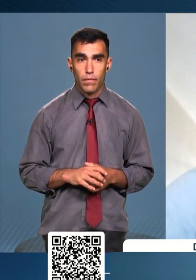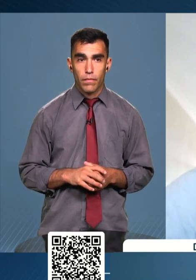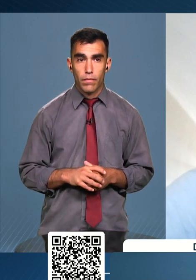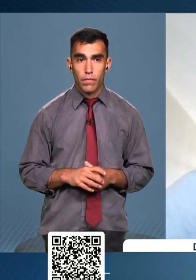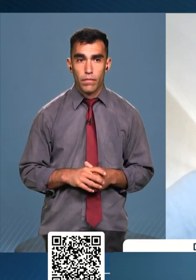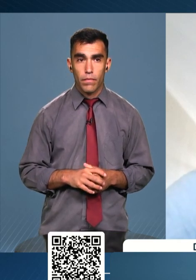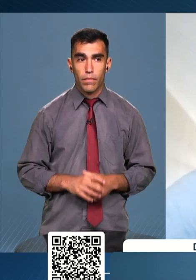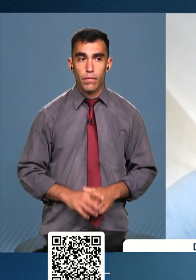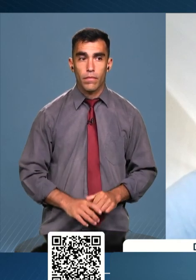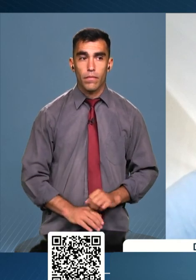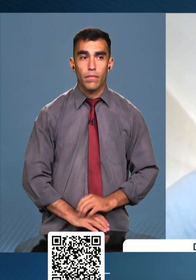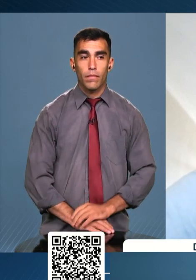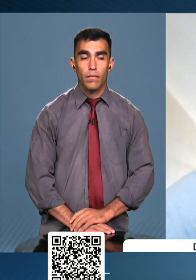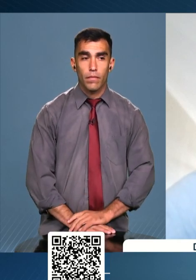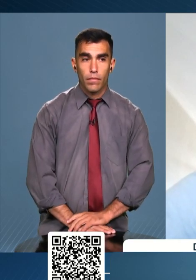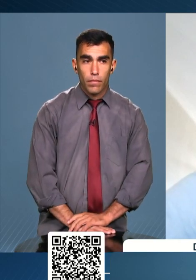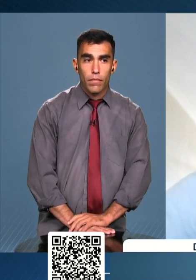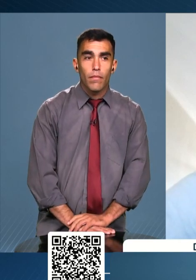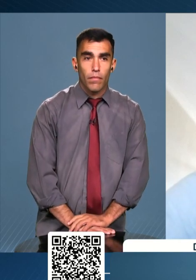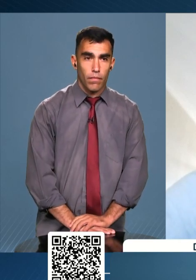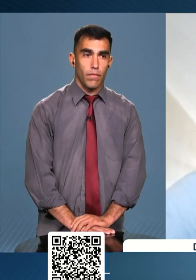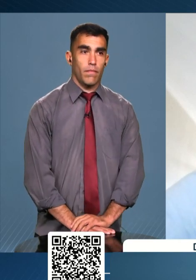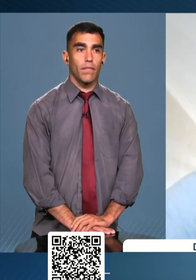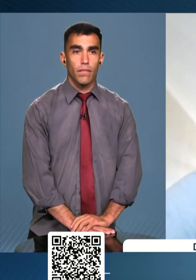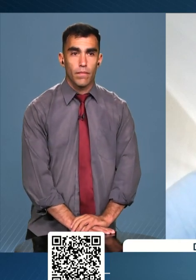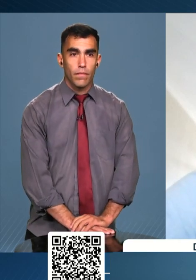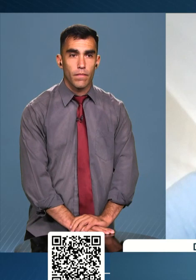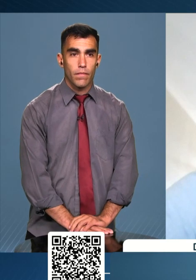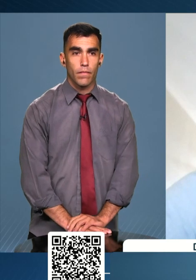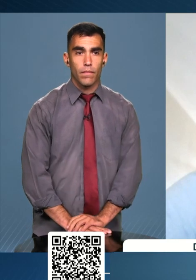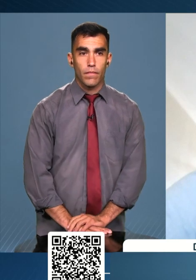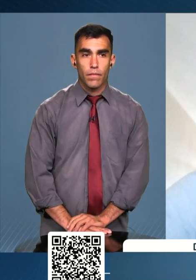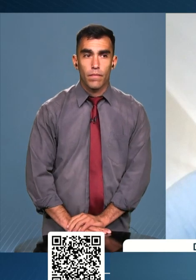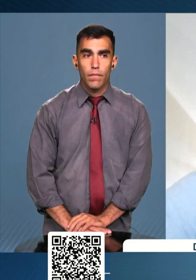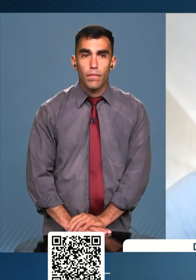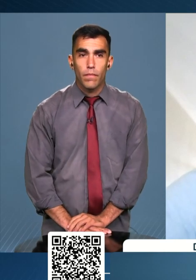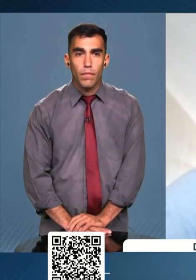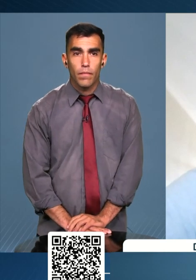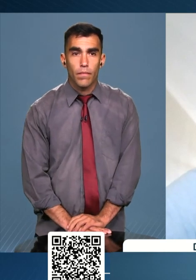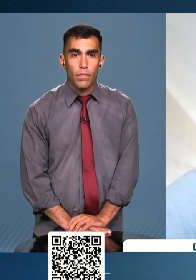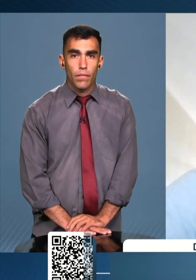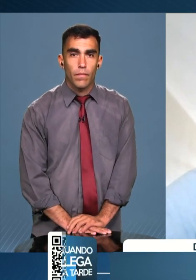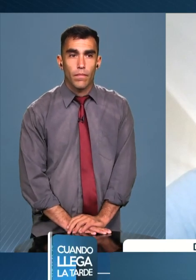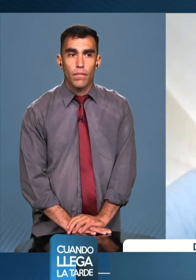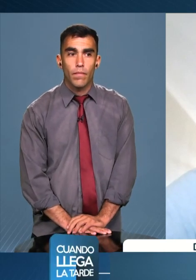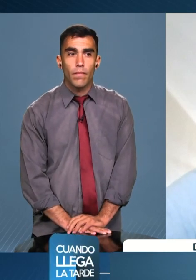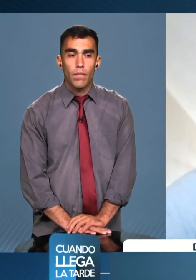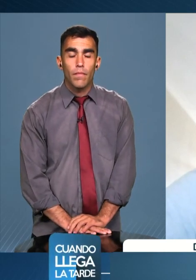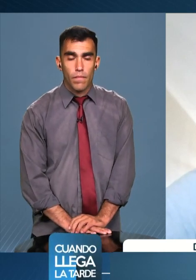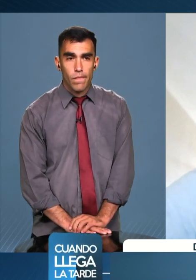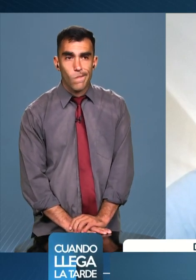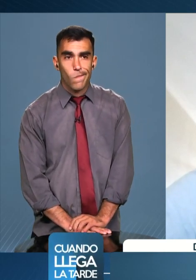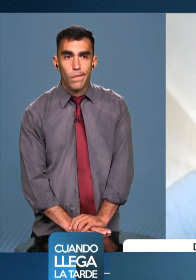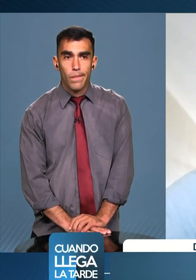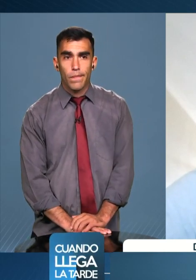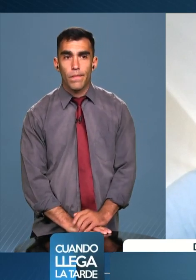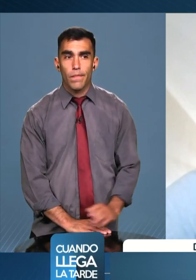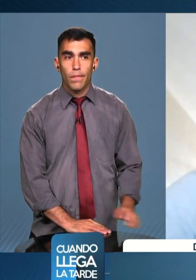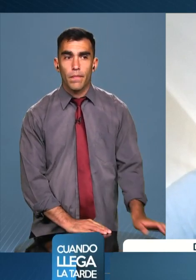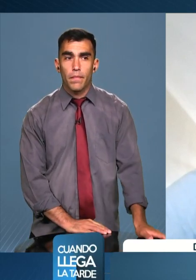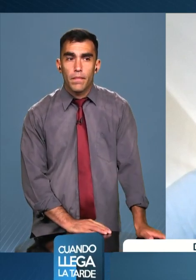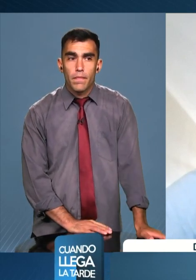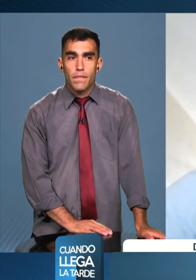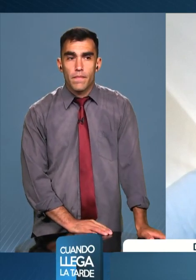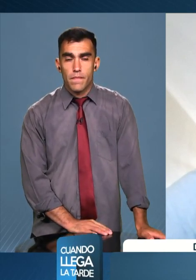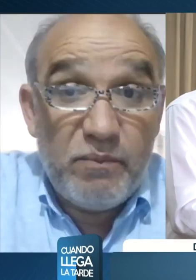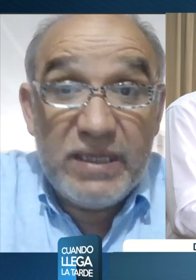Yo creo que hay que tener mucha confianza en los equipos. Esto no es un trabajo solitario.